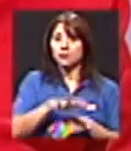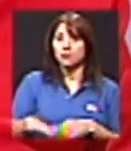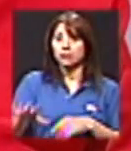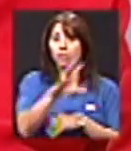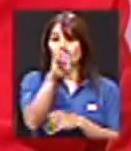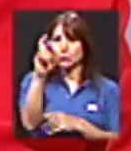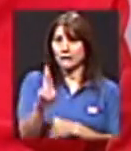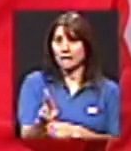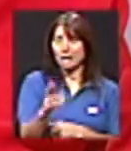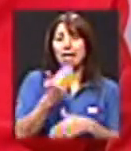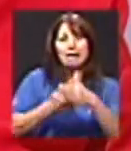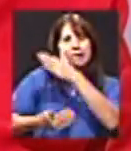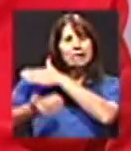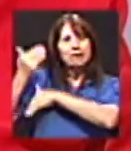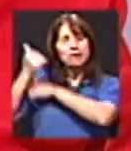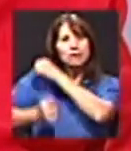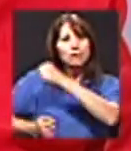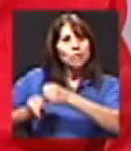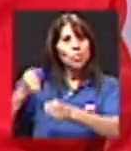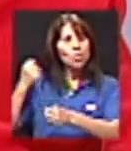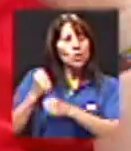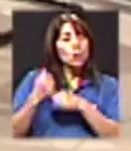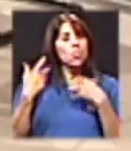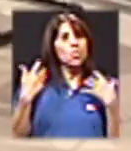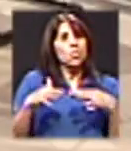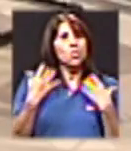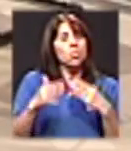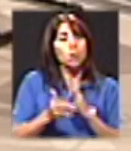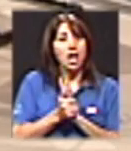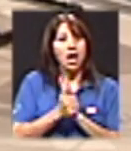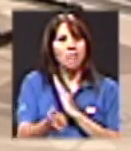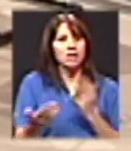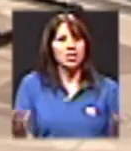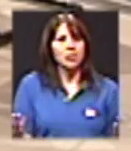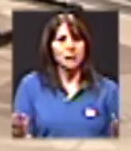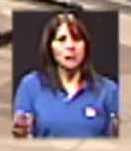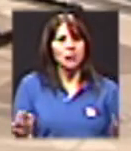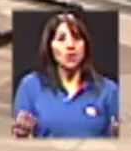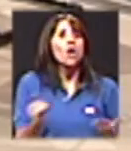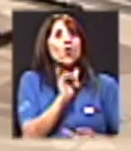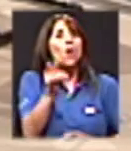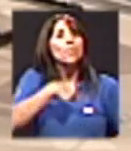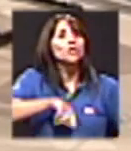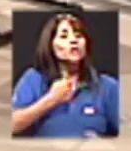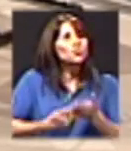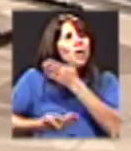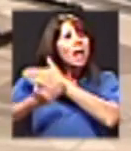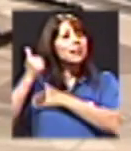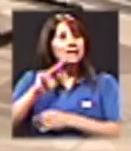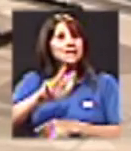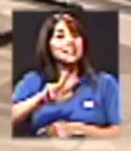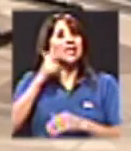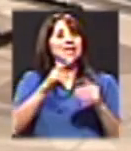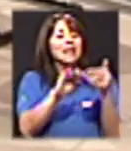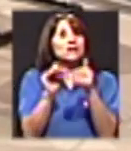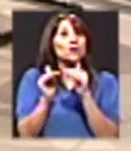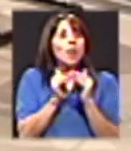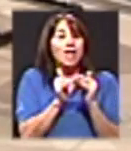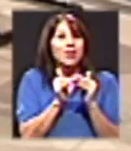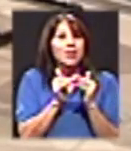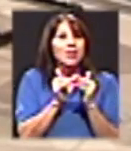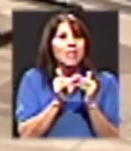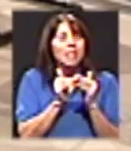en su momento fue tan hábil, digo yo, ¿cómo éramos la tercera ciudad que en tener electricidad en el año, ni me acuerdo